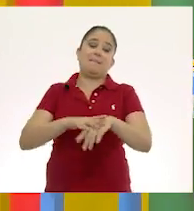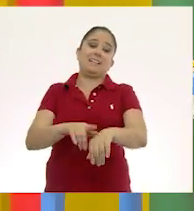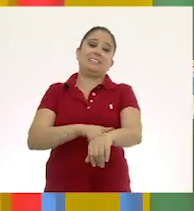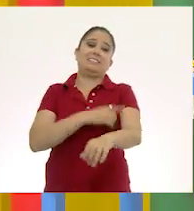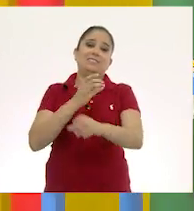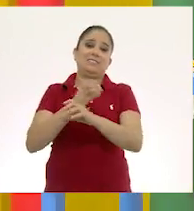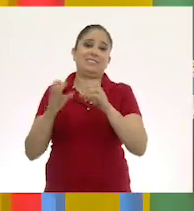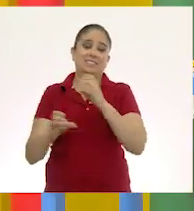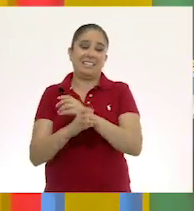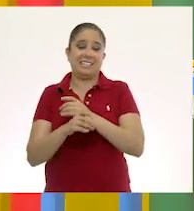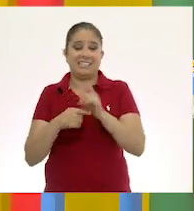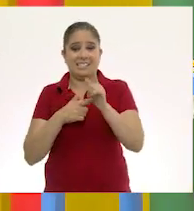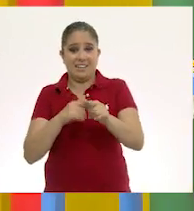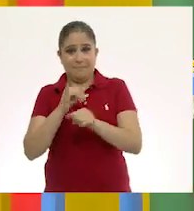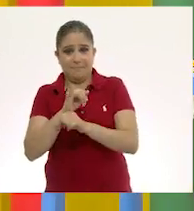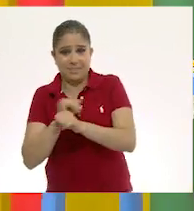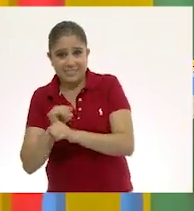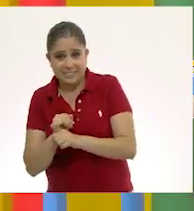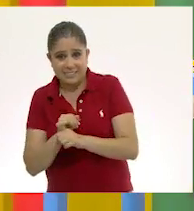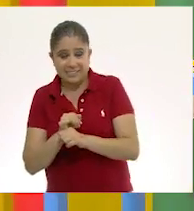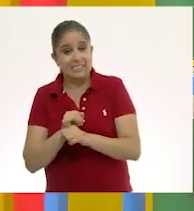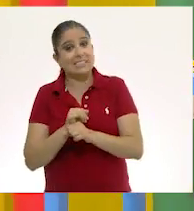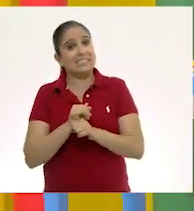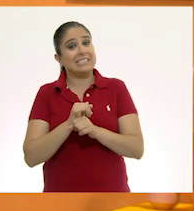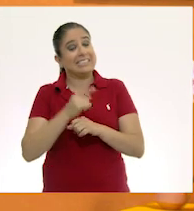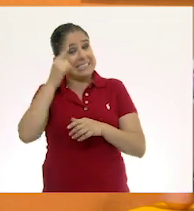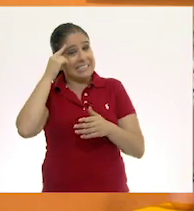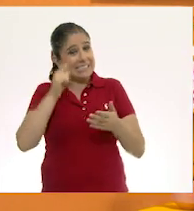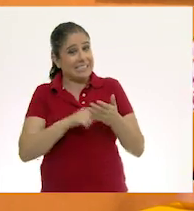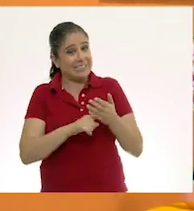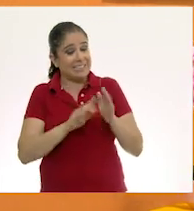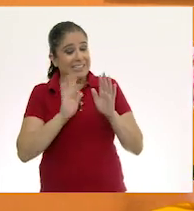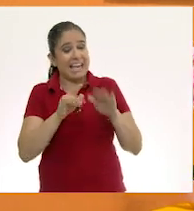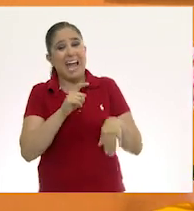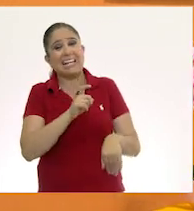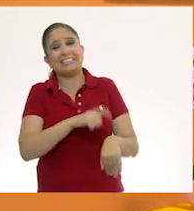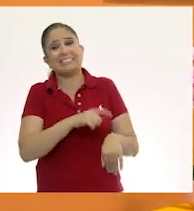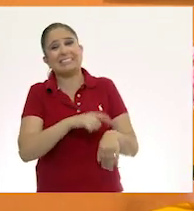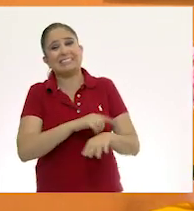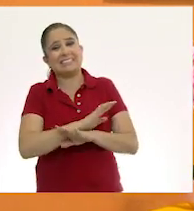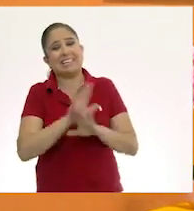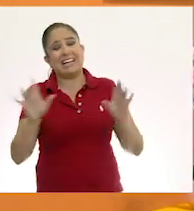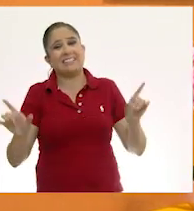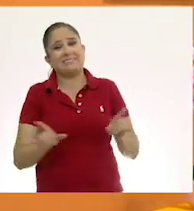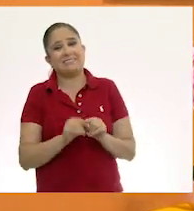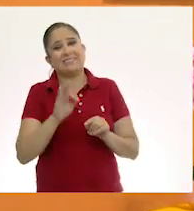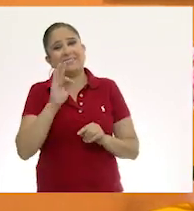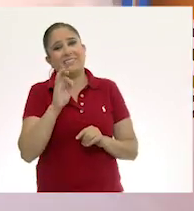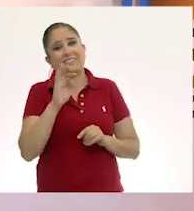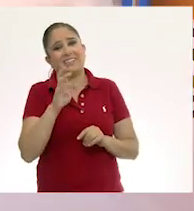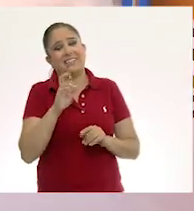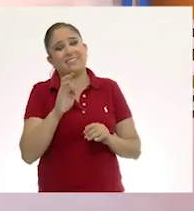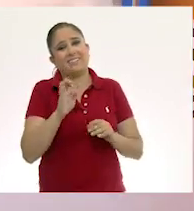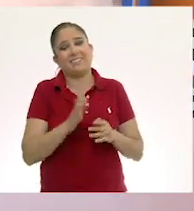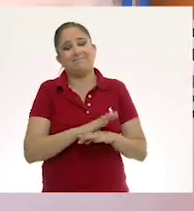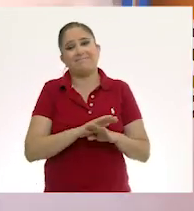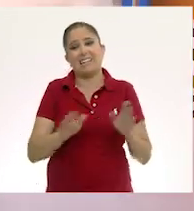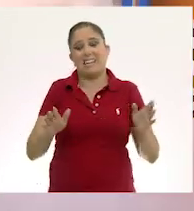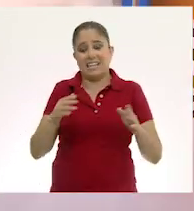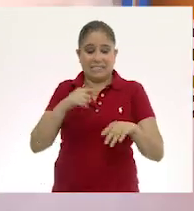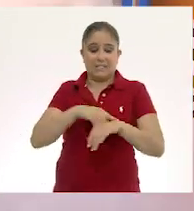cosas. ¿Seguimos investigando? Ah, pues creo que ya se nos acabó el tiempo, no, Feferefe. Sí, se nos